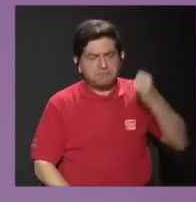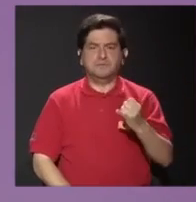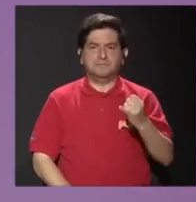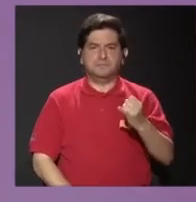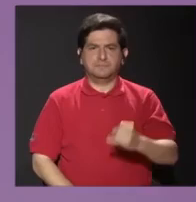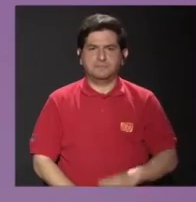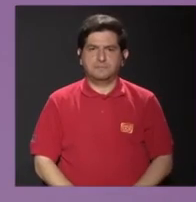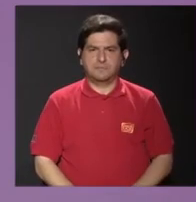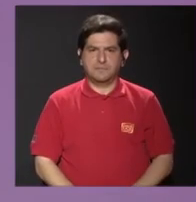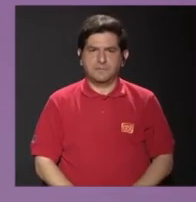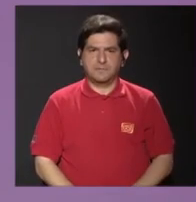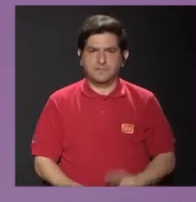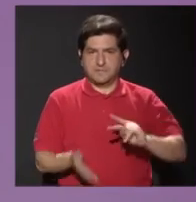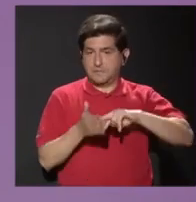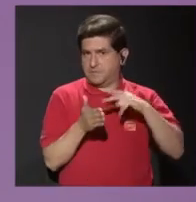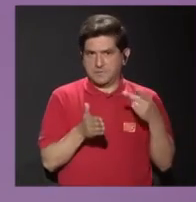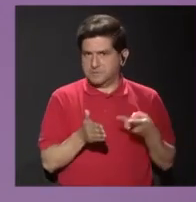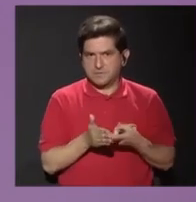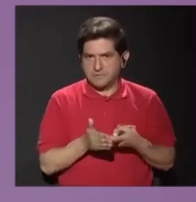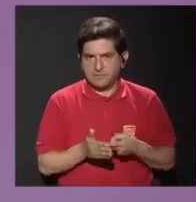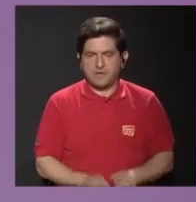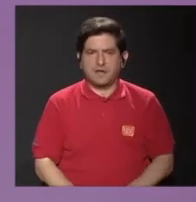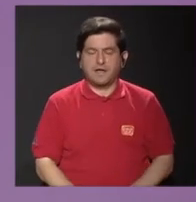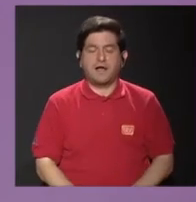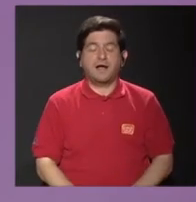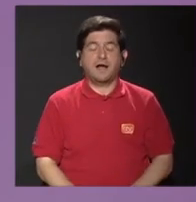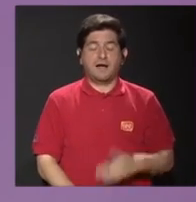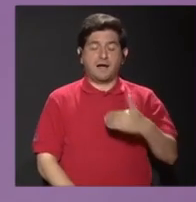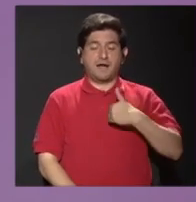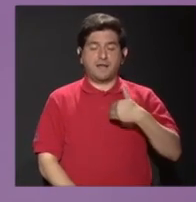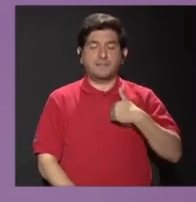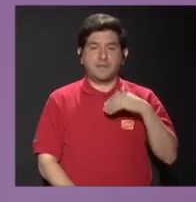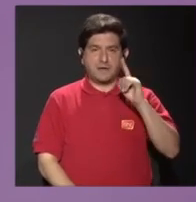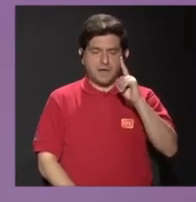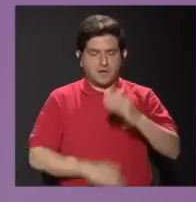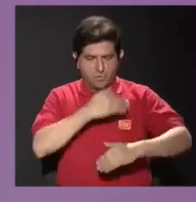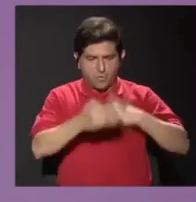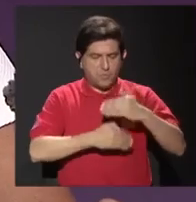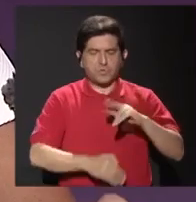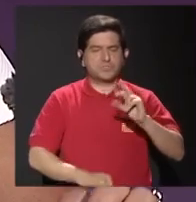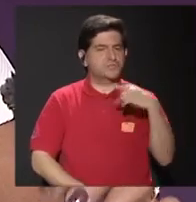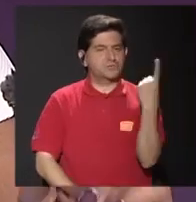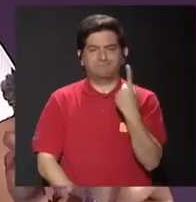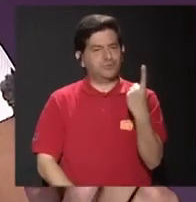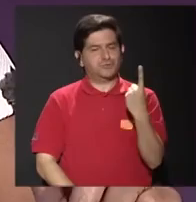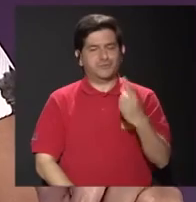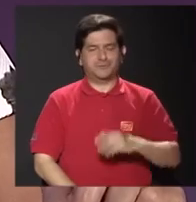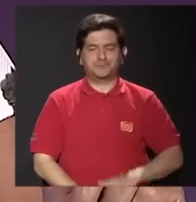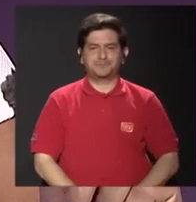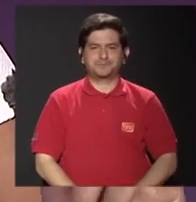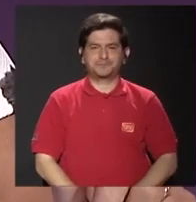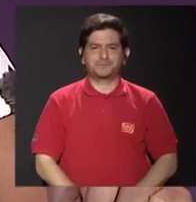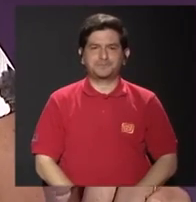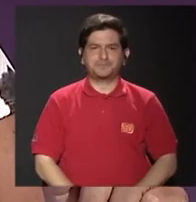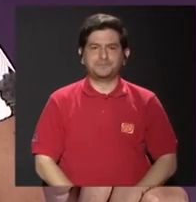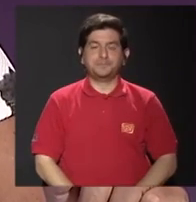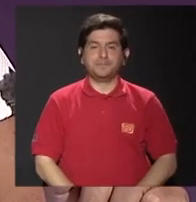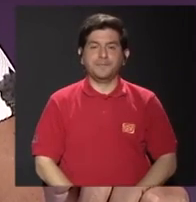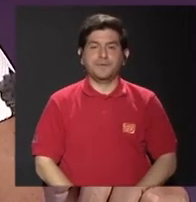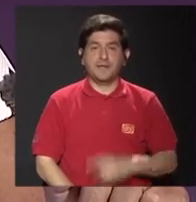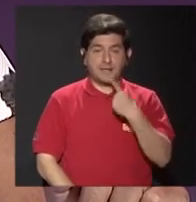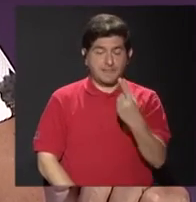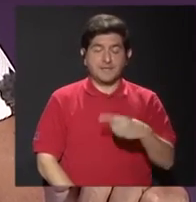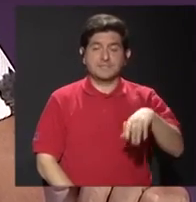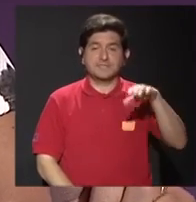por supuesto eso trasciende el tener única y exclusivamente un protocolo por supuesto no se está comunicando